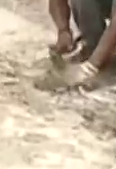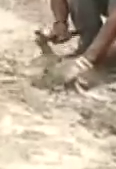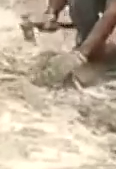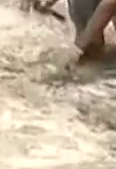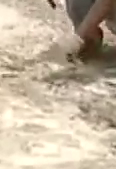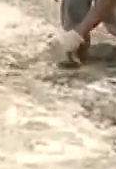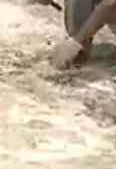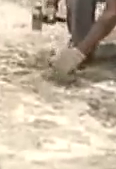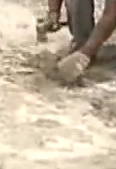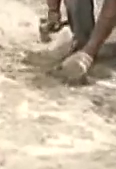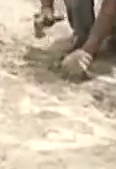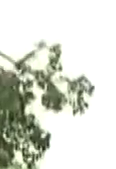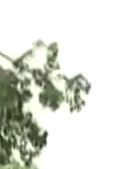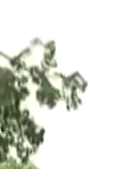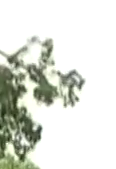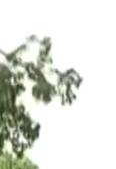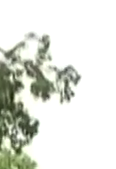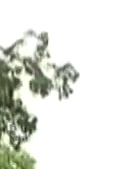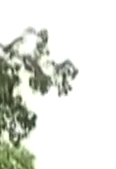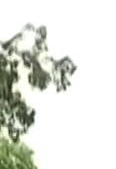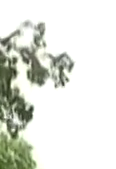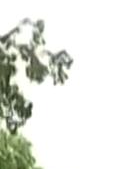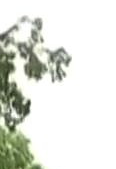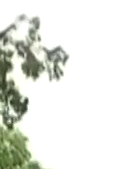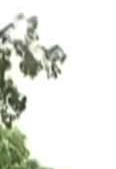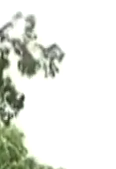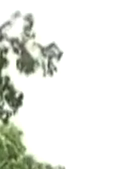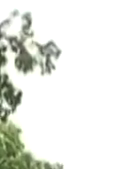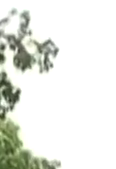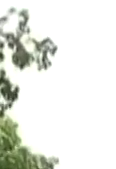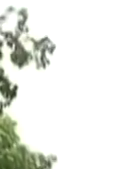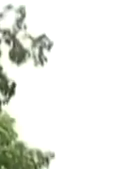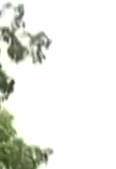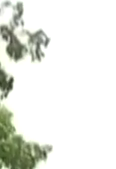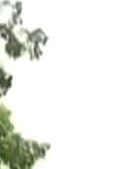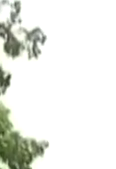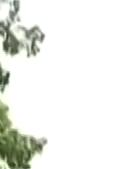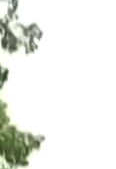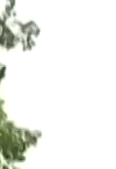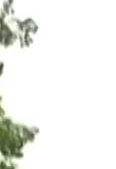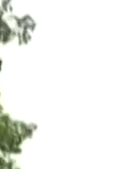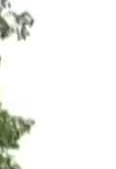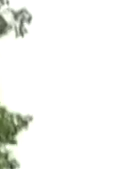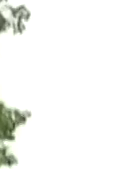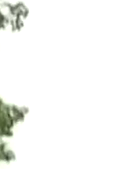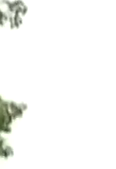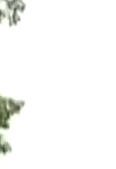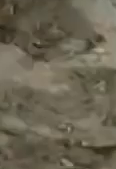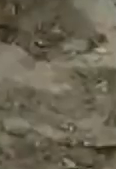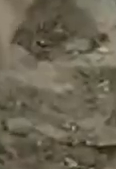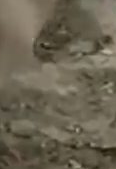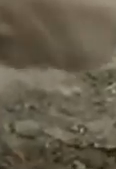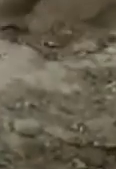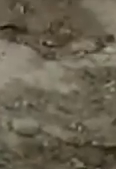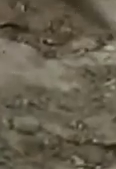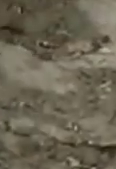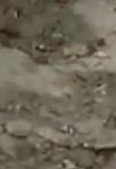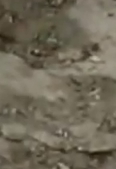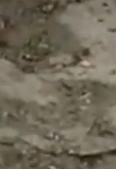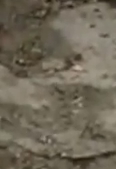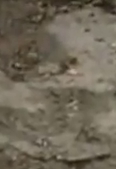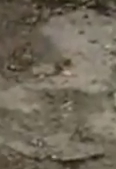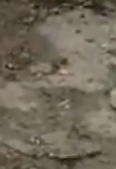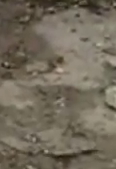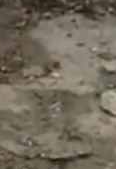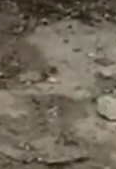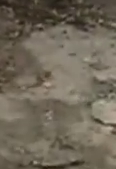fundamentados en las prioridades. Ejemplo, la Plaza Bolívar, una Plaza Bolívar de San Juan de los Morros que tiene más de 80 años. Aquí